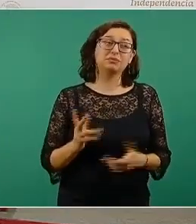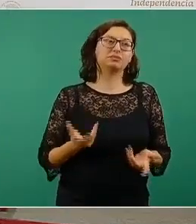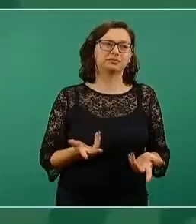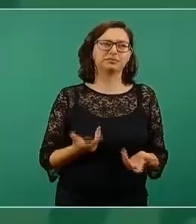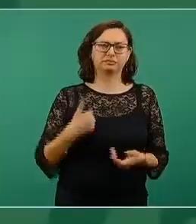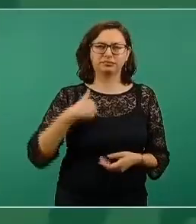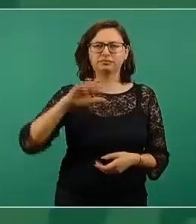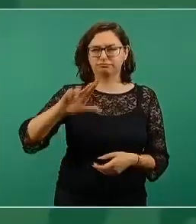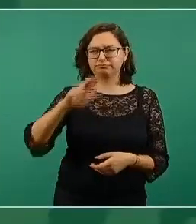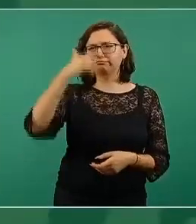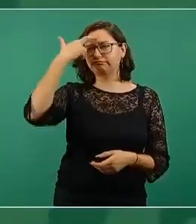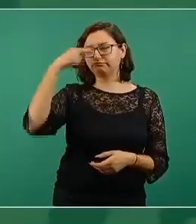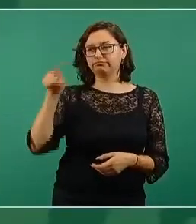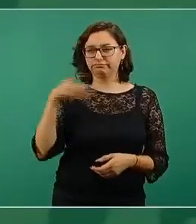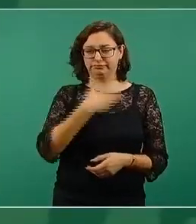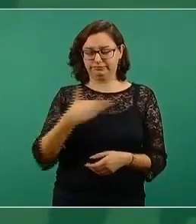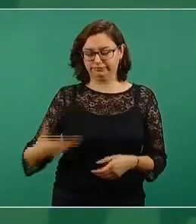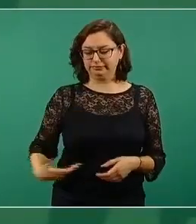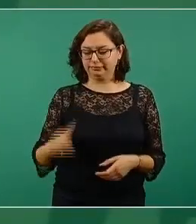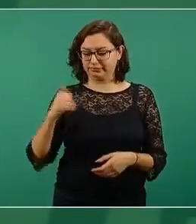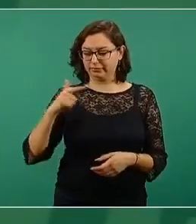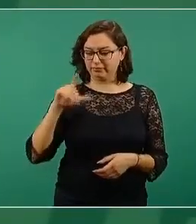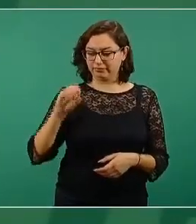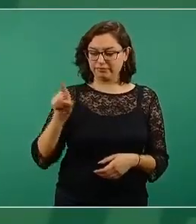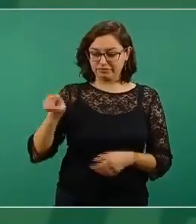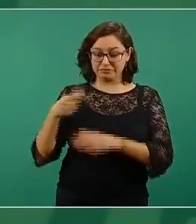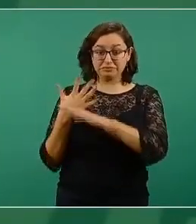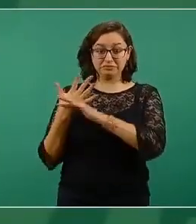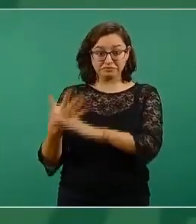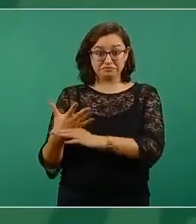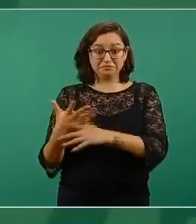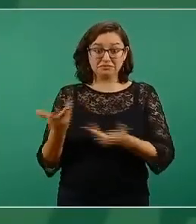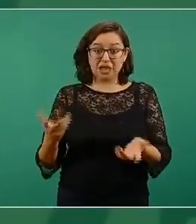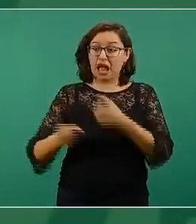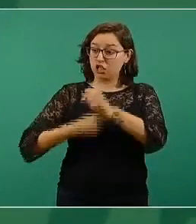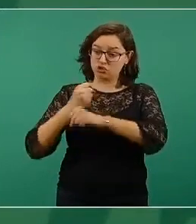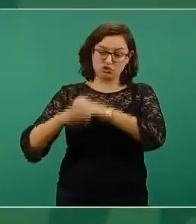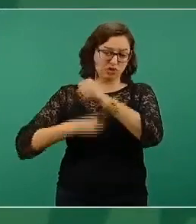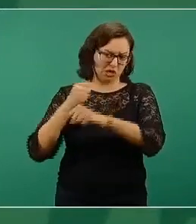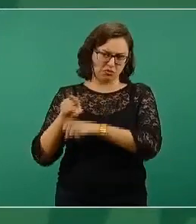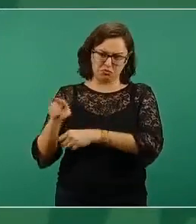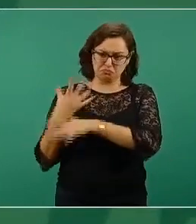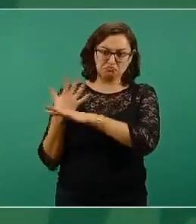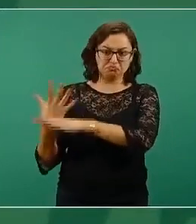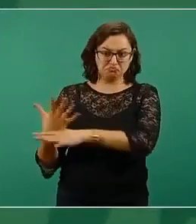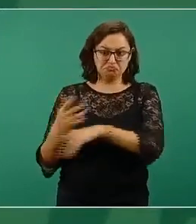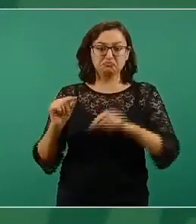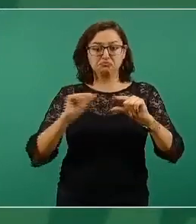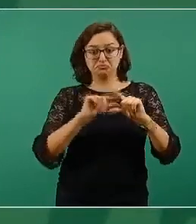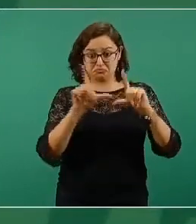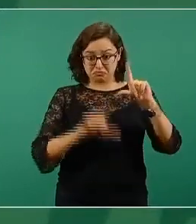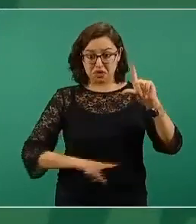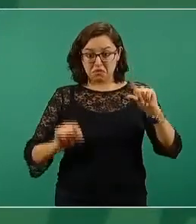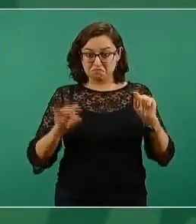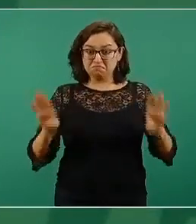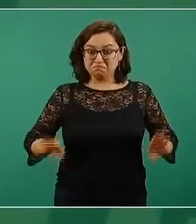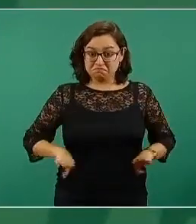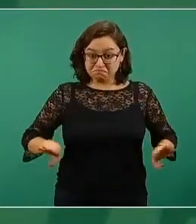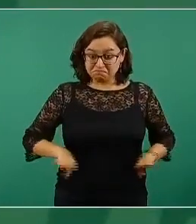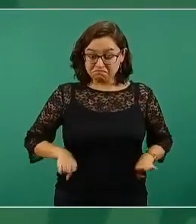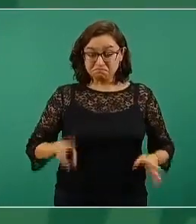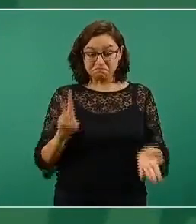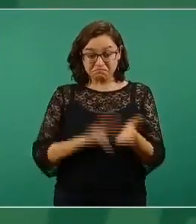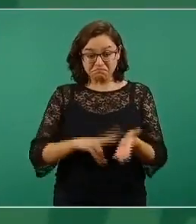repetidamente por años, en México existe una gran reserva de valores y esto consideramos que es algo que